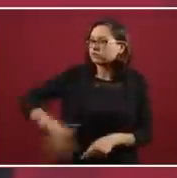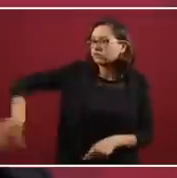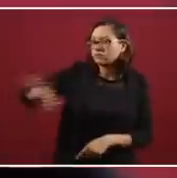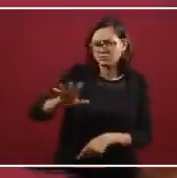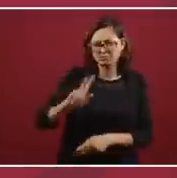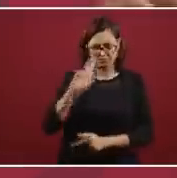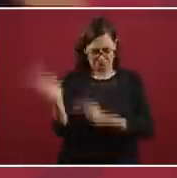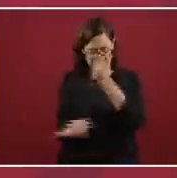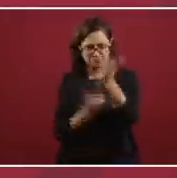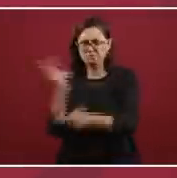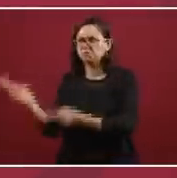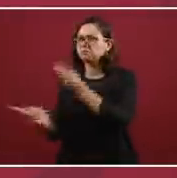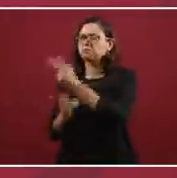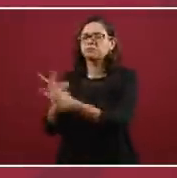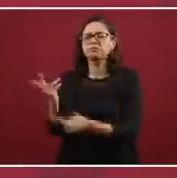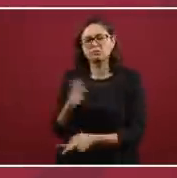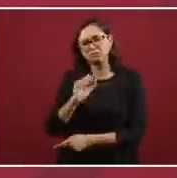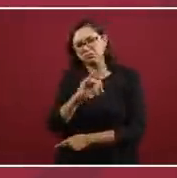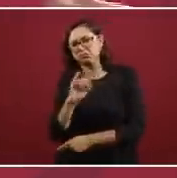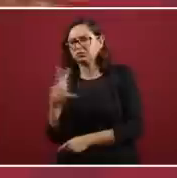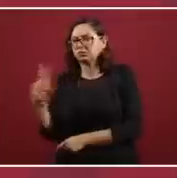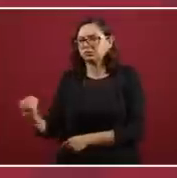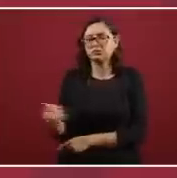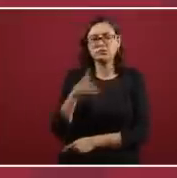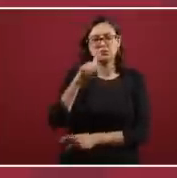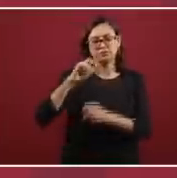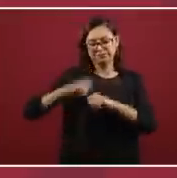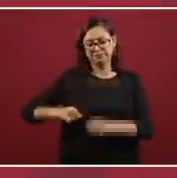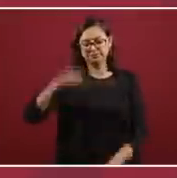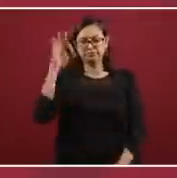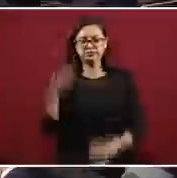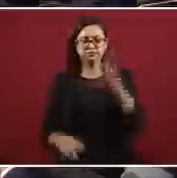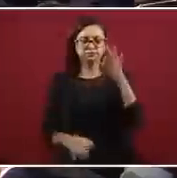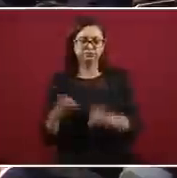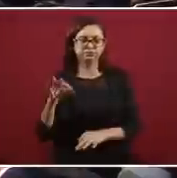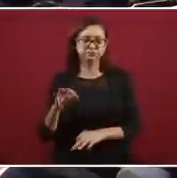Judicial por consigna,